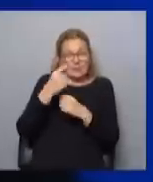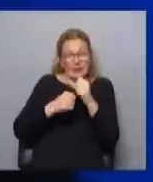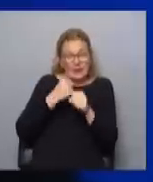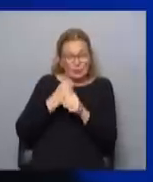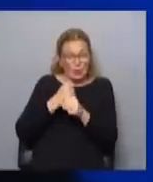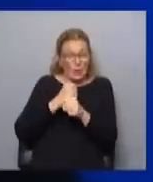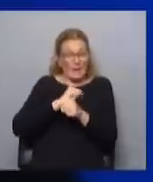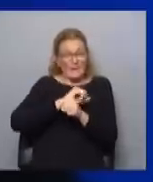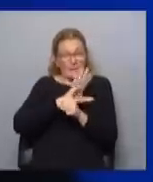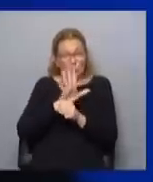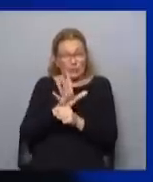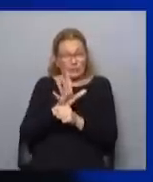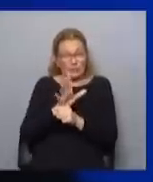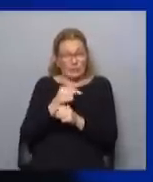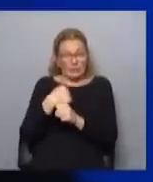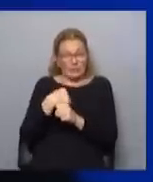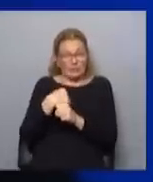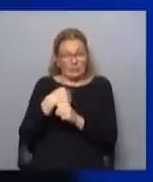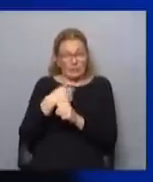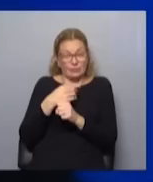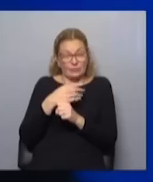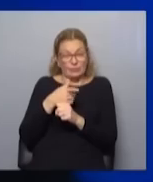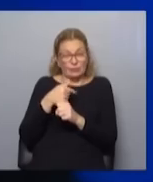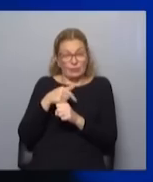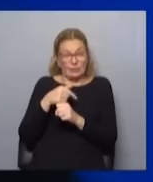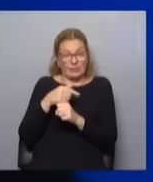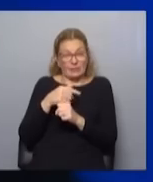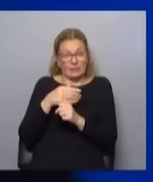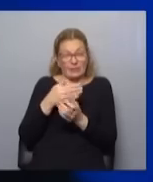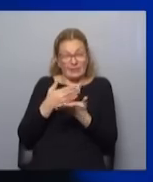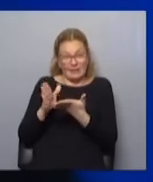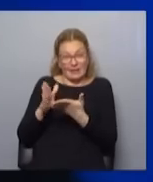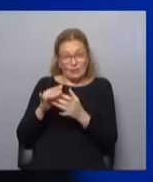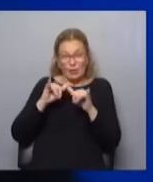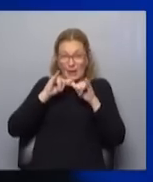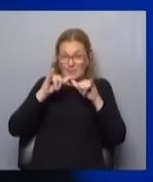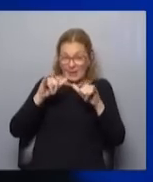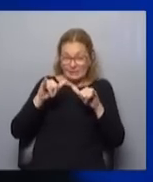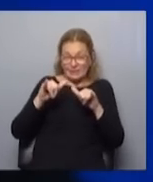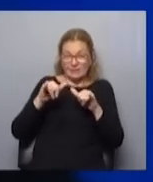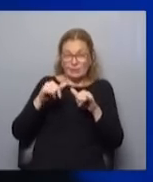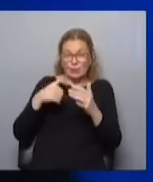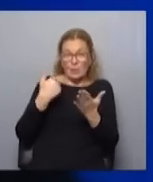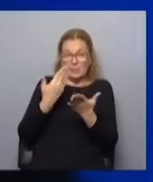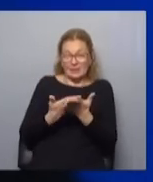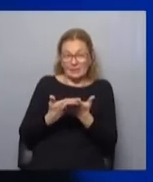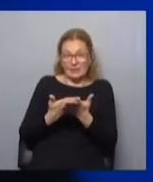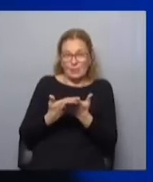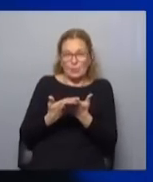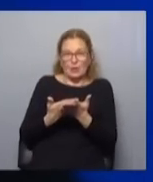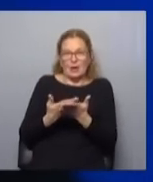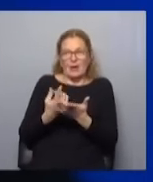pandemia que en mi caso yo había salido de la gestión porque fui a la campaña y fuimos y bueno nos presentamos en la campaña electoral